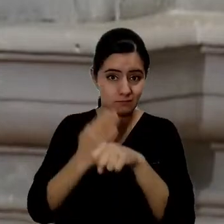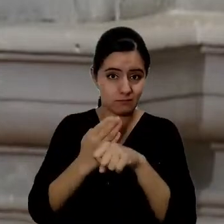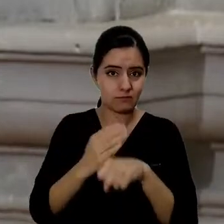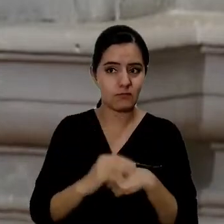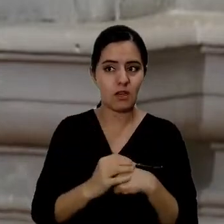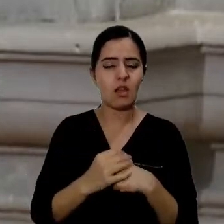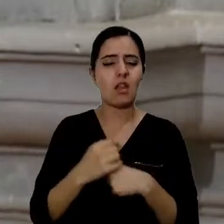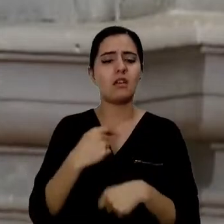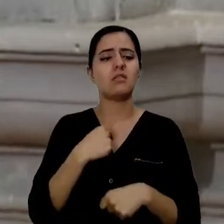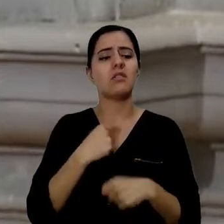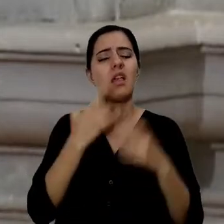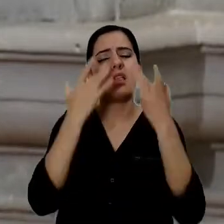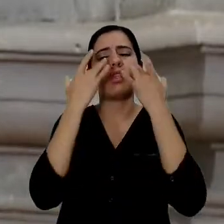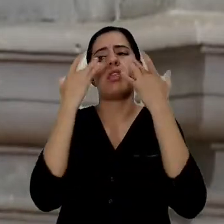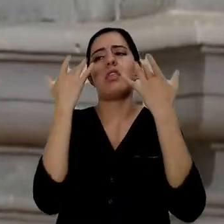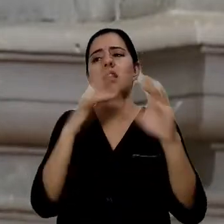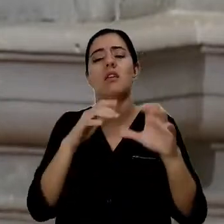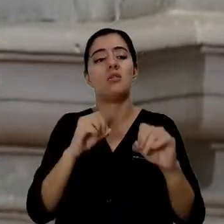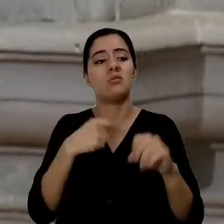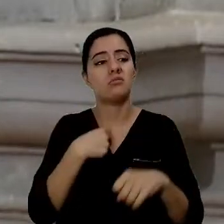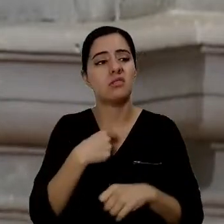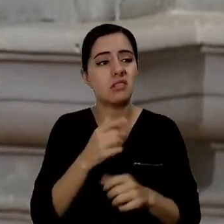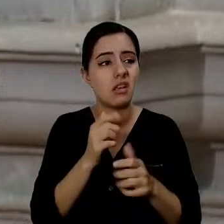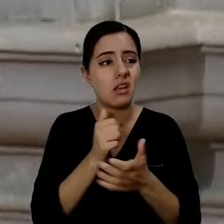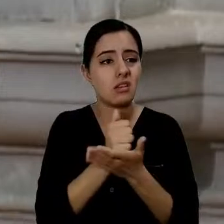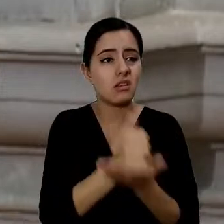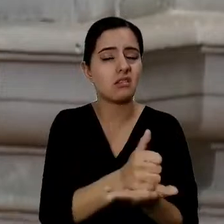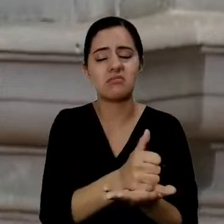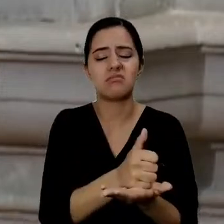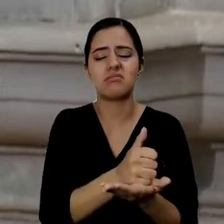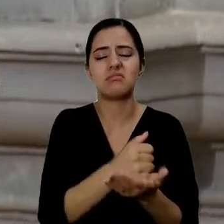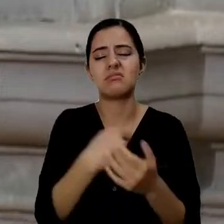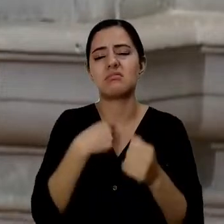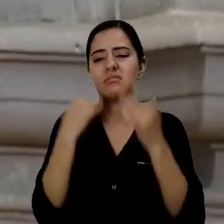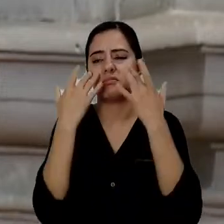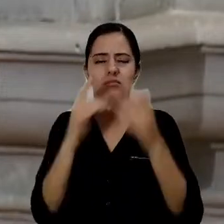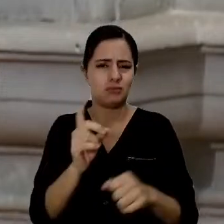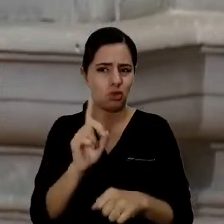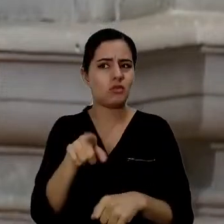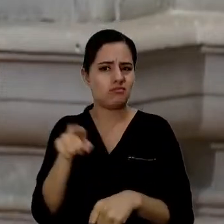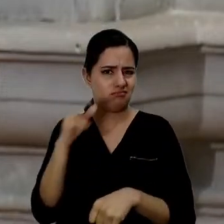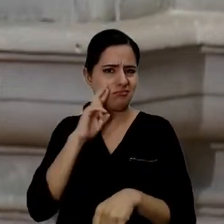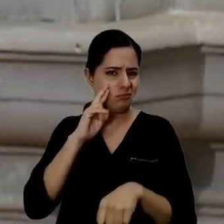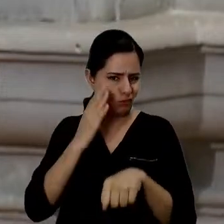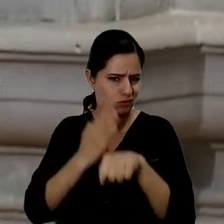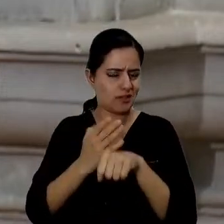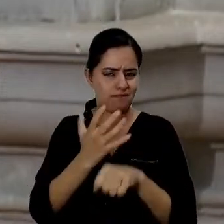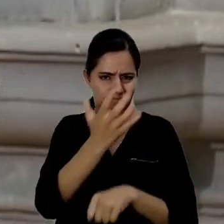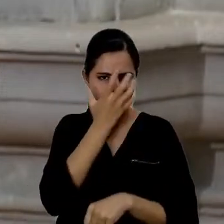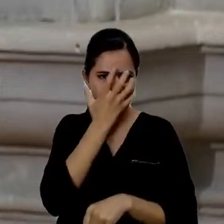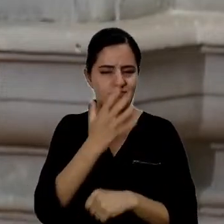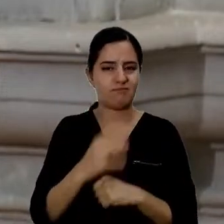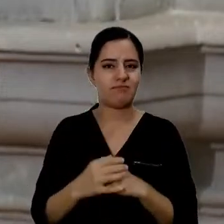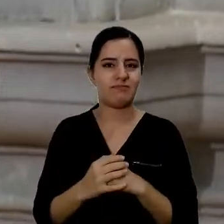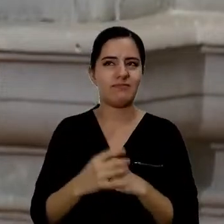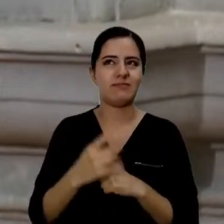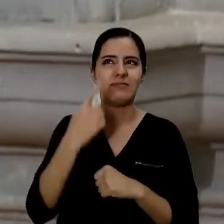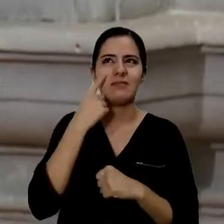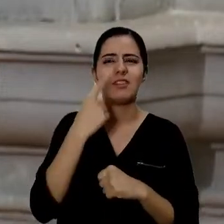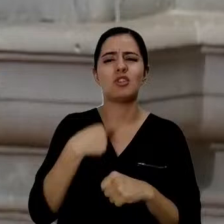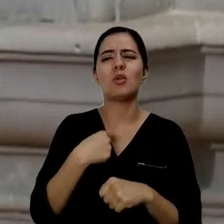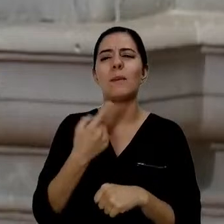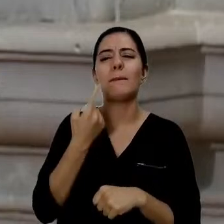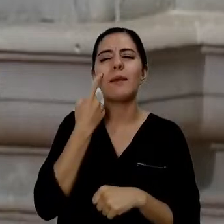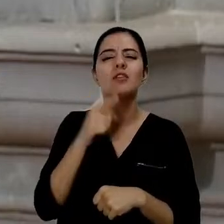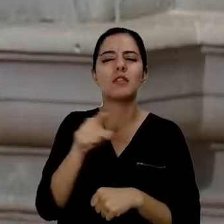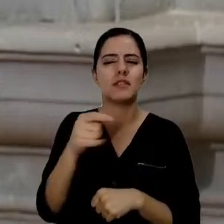sin abdicar a lo que es tu responsabilidad. Muchos veo que tienen su celular, si